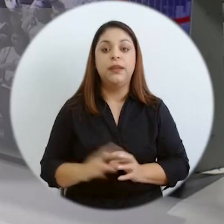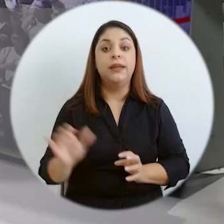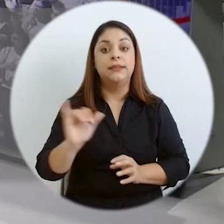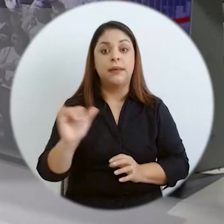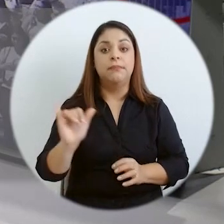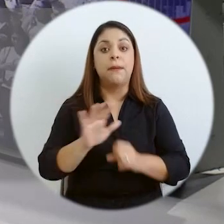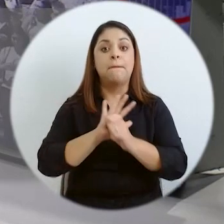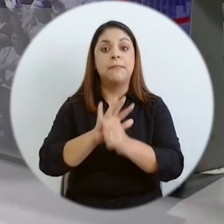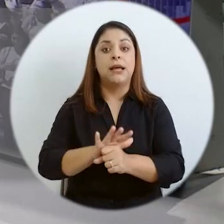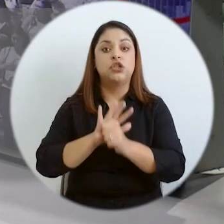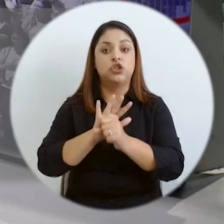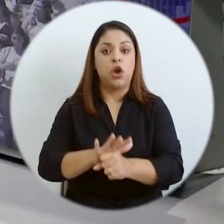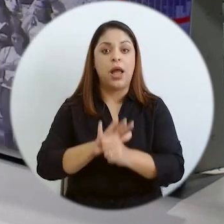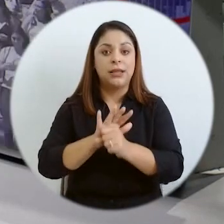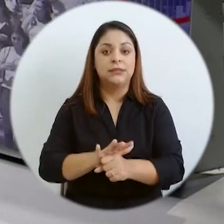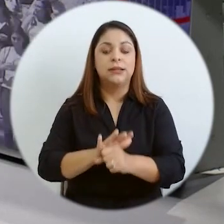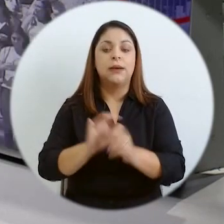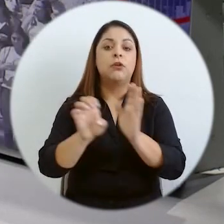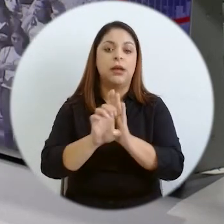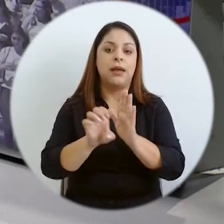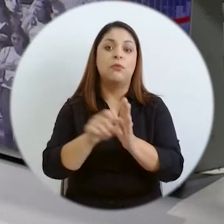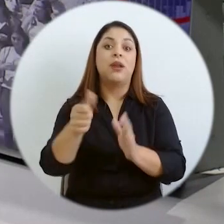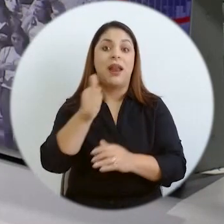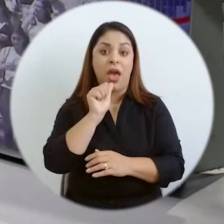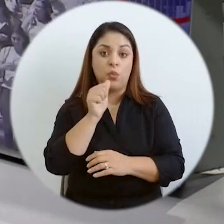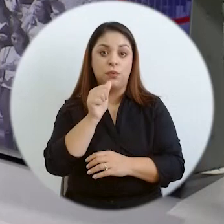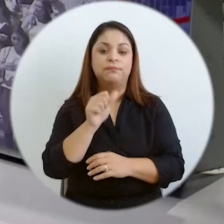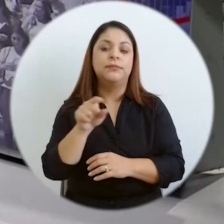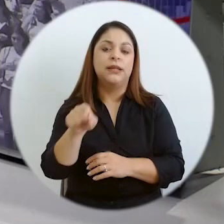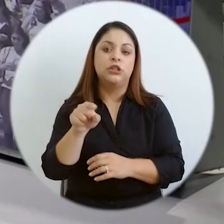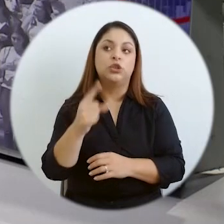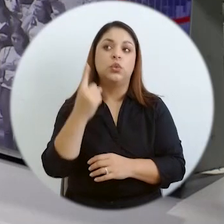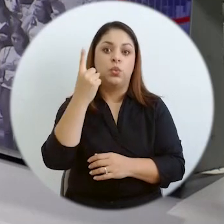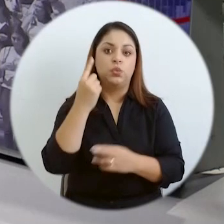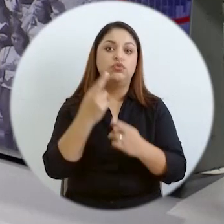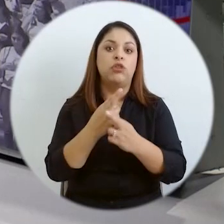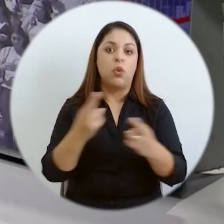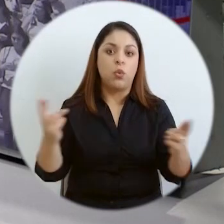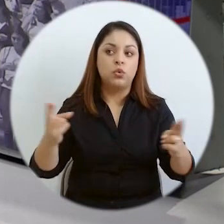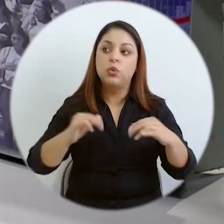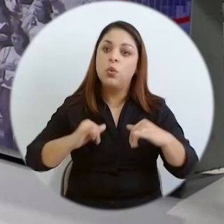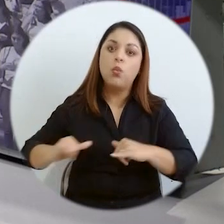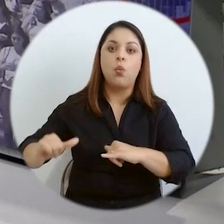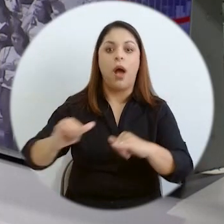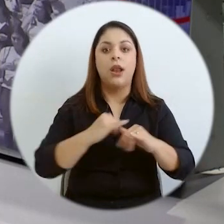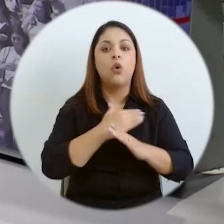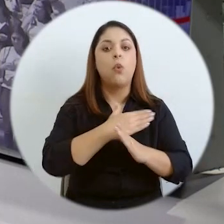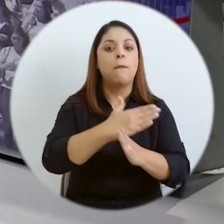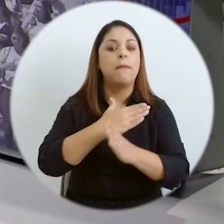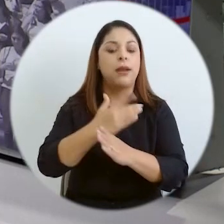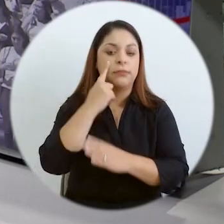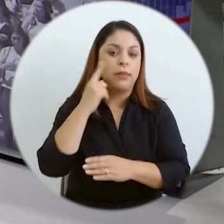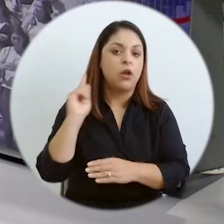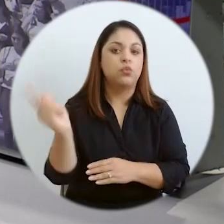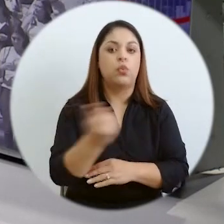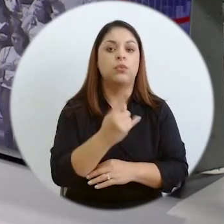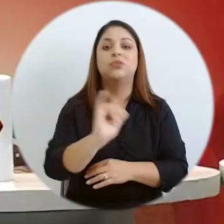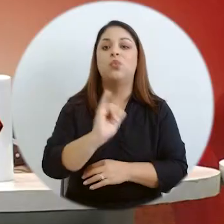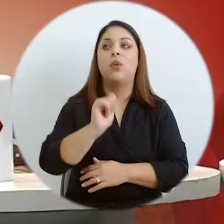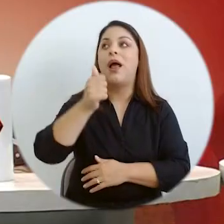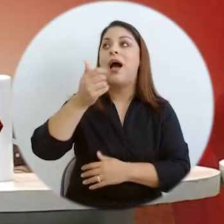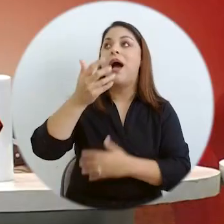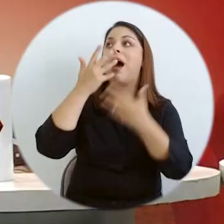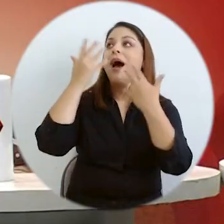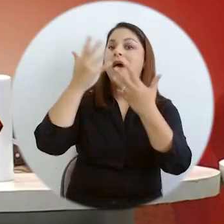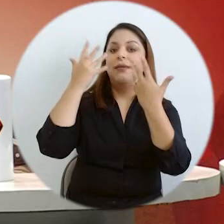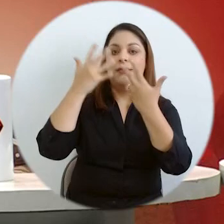a las distintas presiones, como por ejemplo con el agua, que al final es un recurso compartido, como lo es